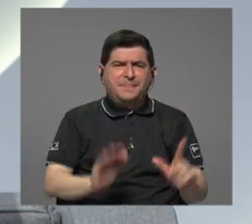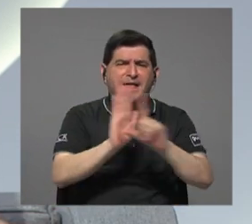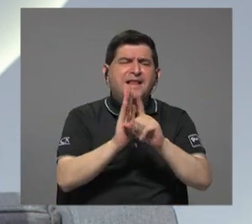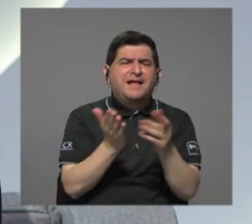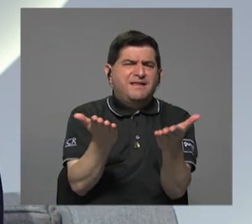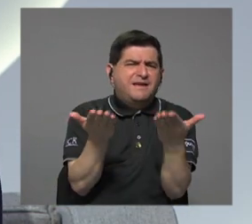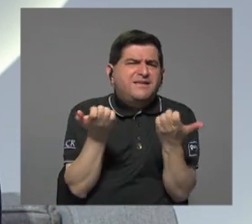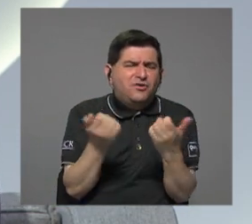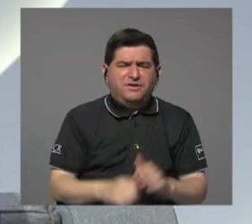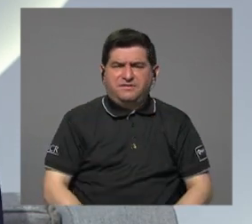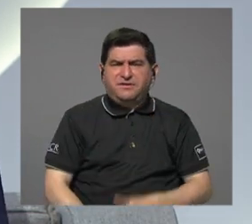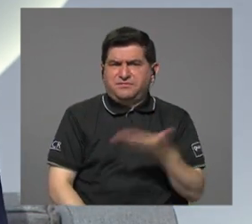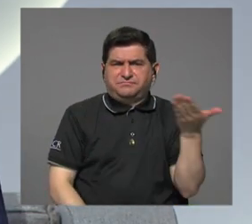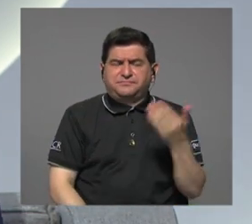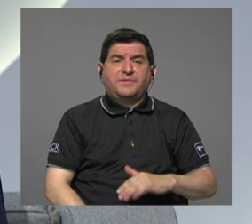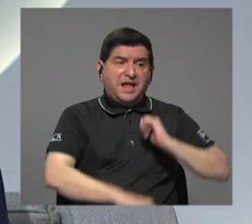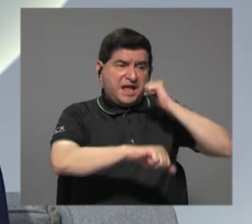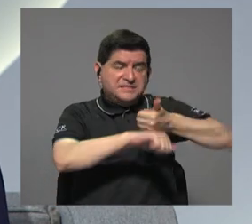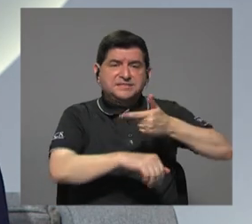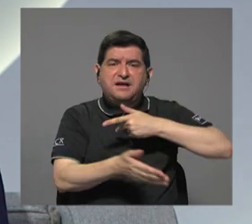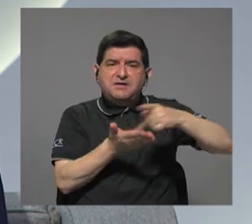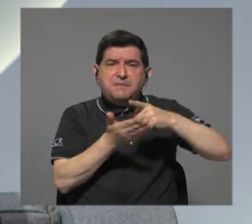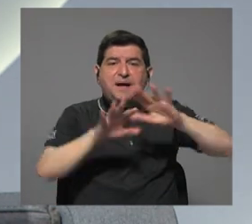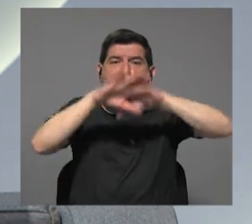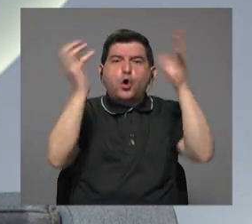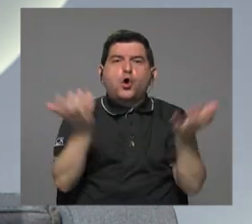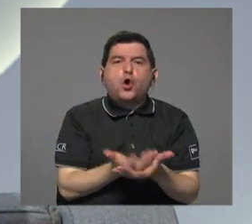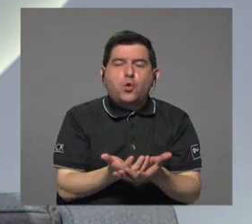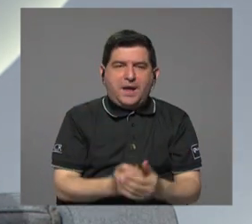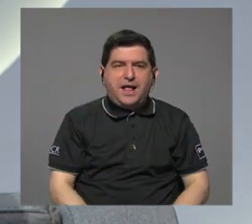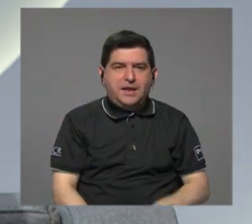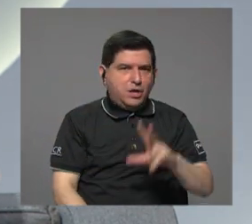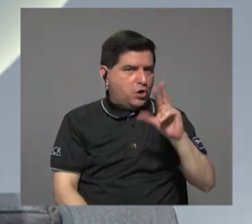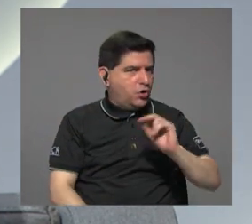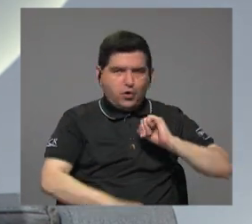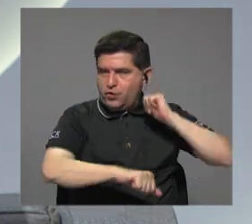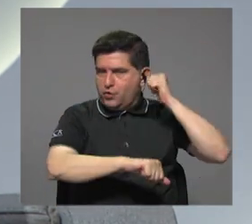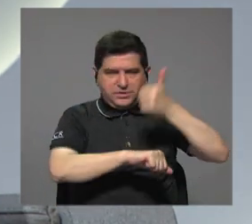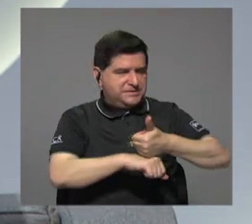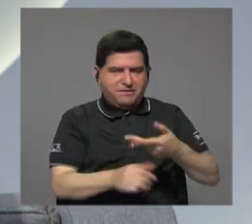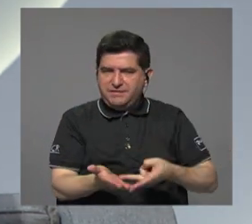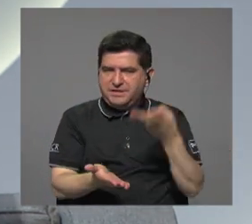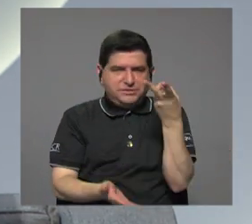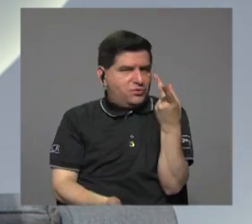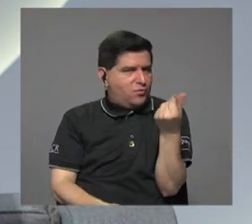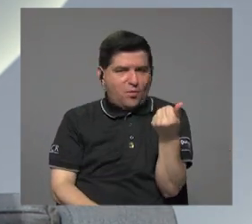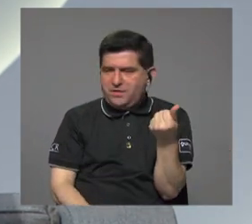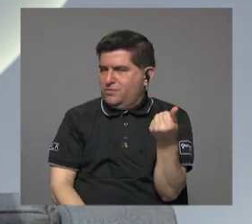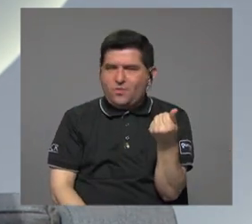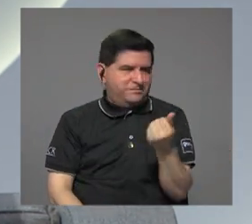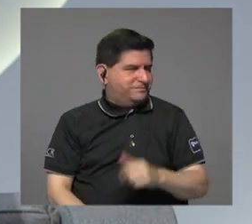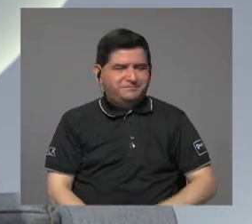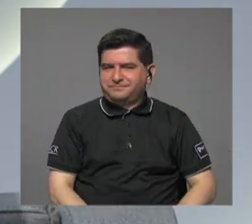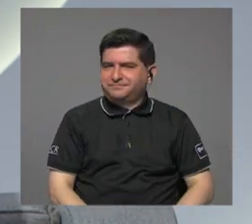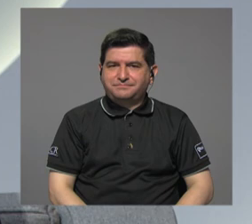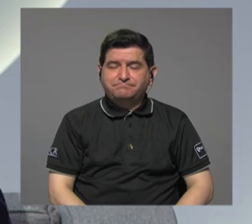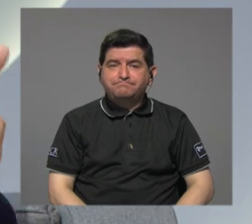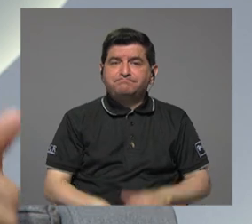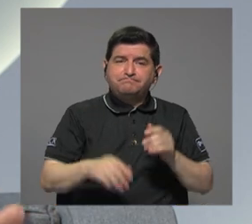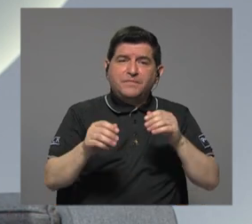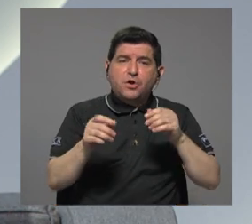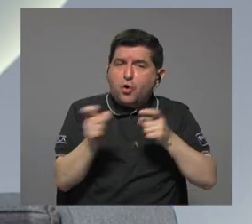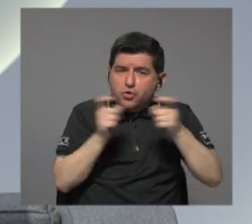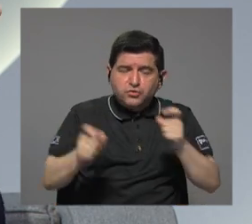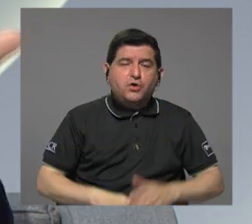pretende entre otras cosas es establecer un salario global que todavía no está definido el monto efectivamente regula aspectos